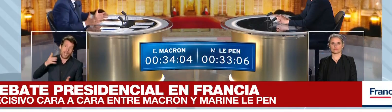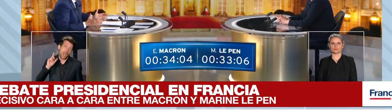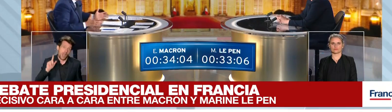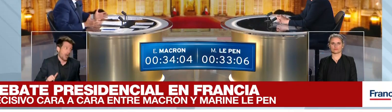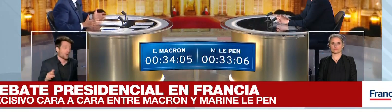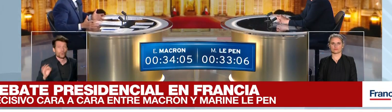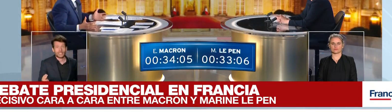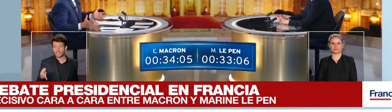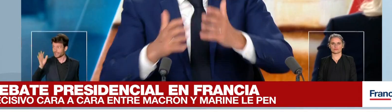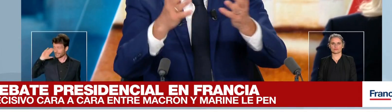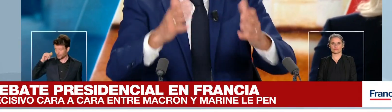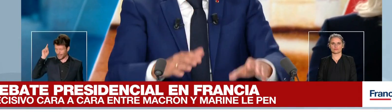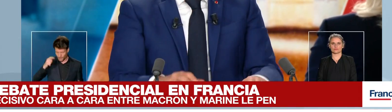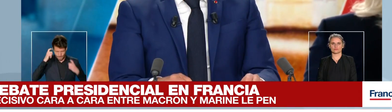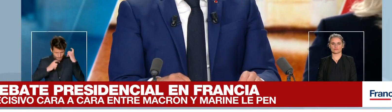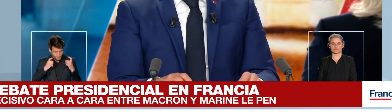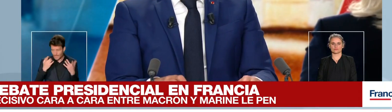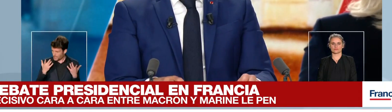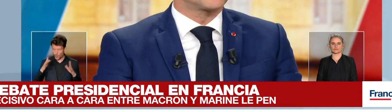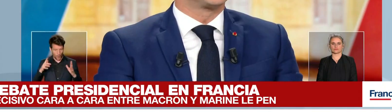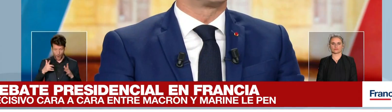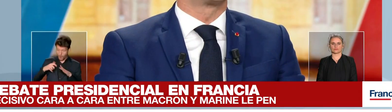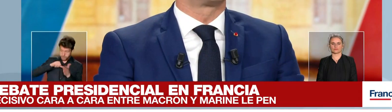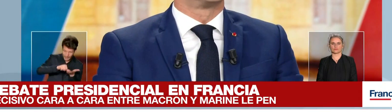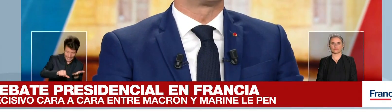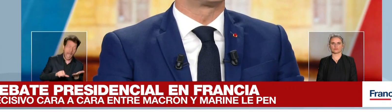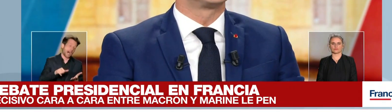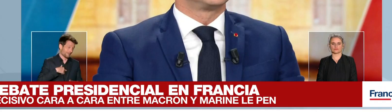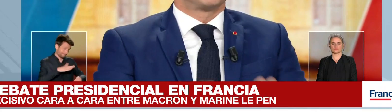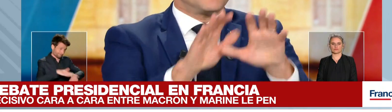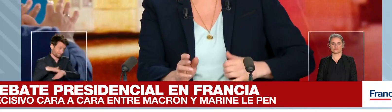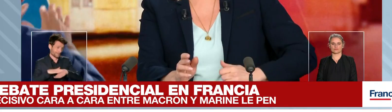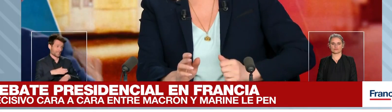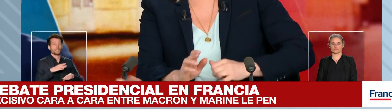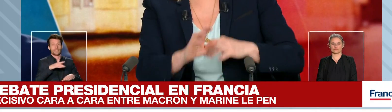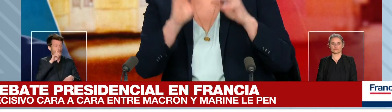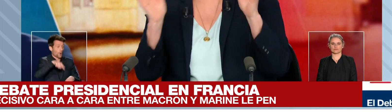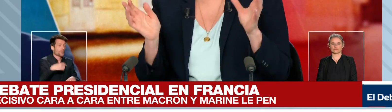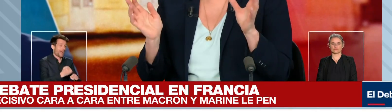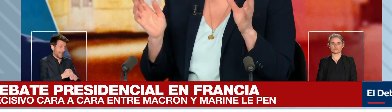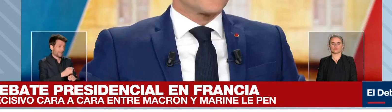y es por eso que le pido a todo el mundo que trabaje un poco más. Yo digo cómo son las cosas.